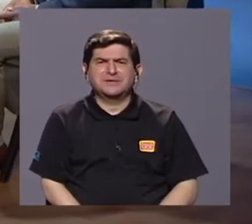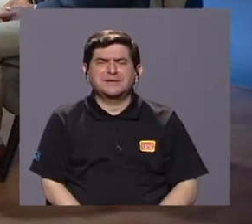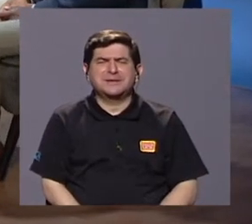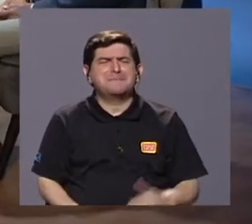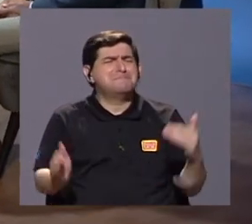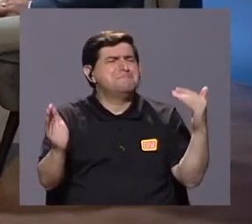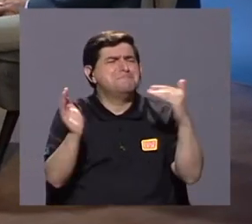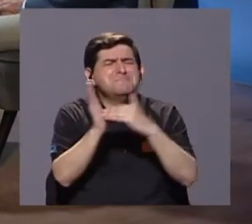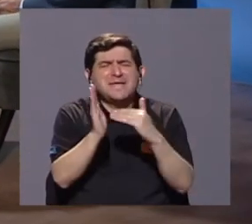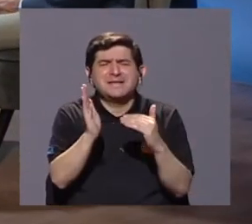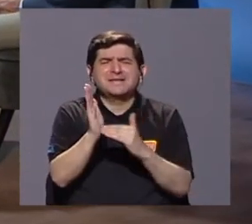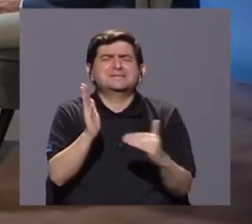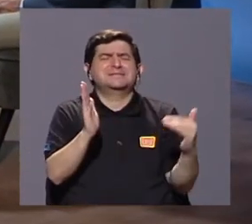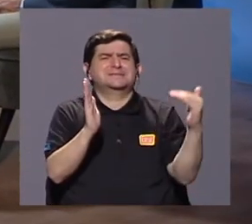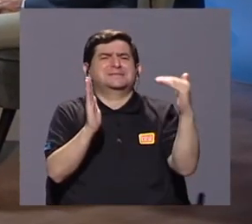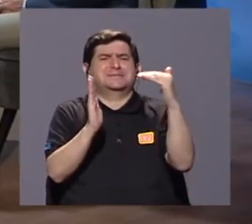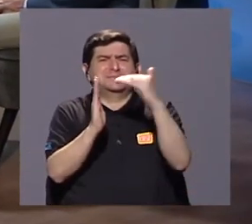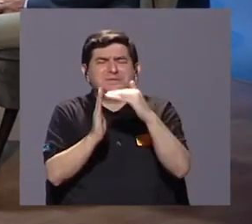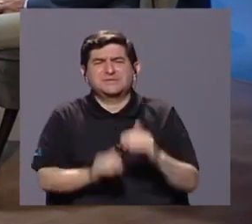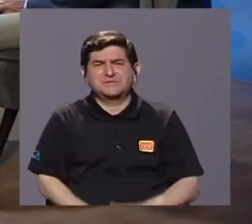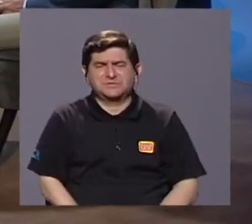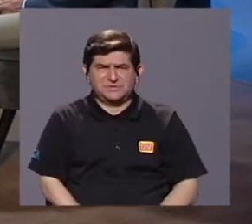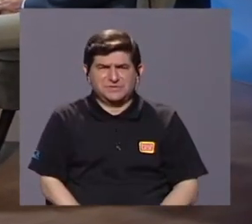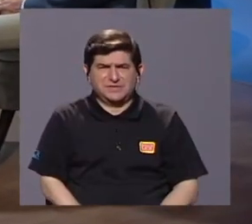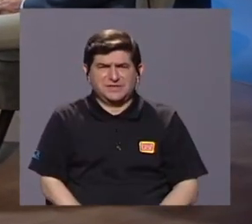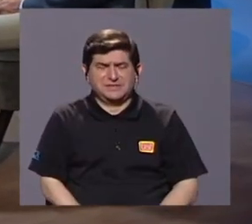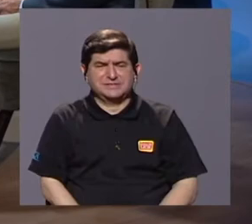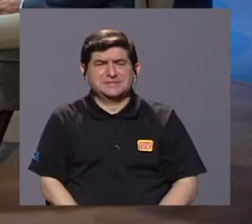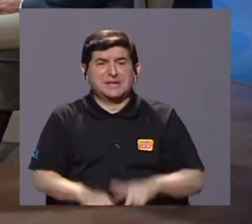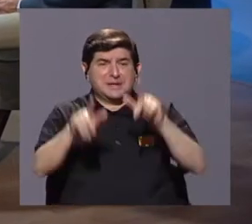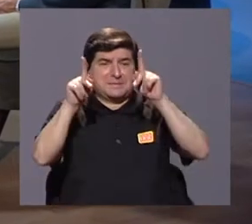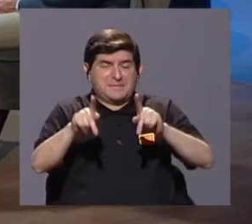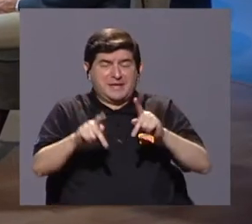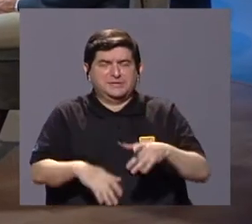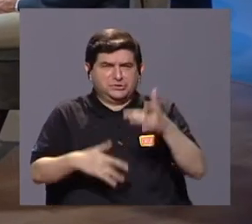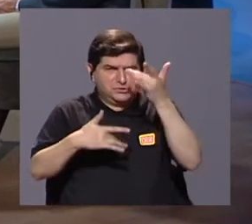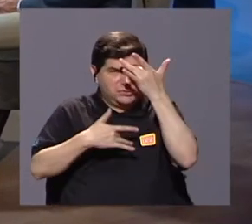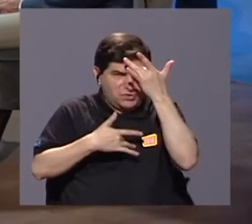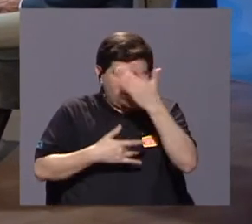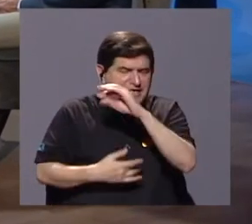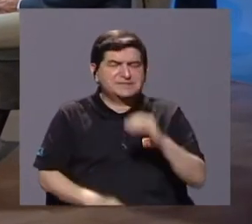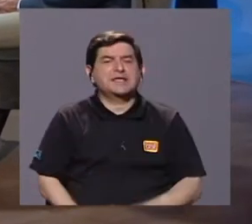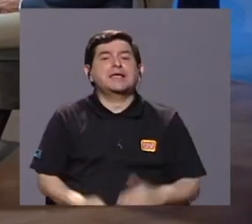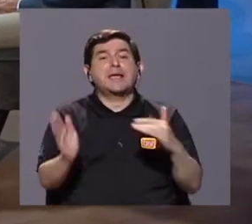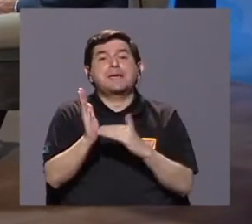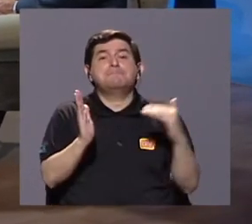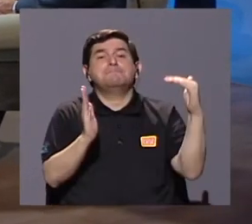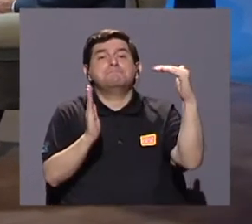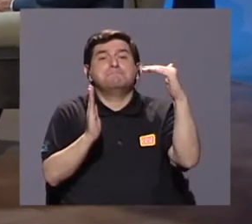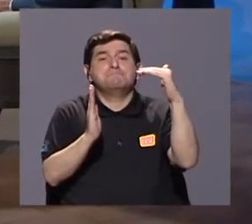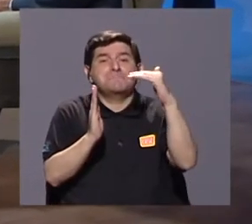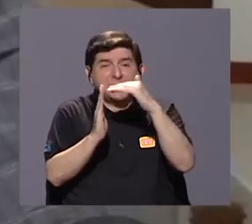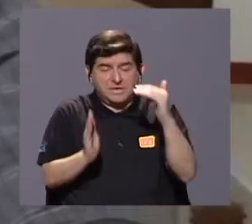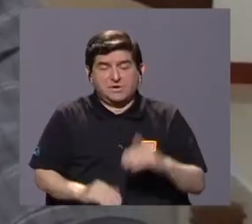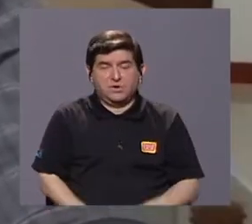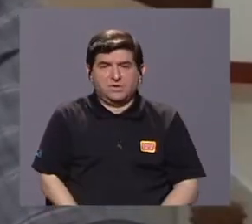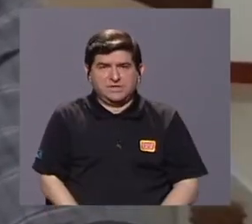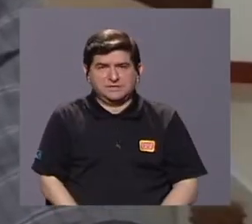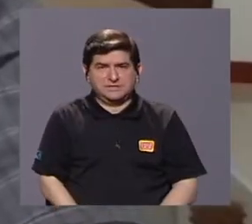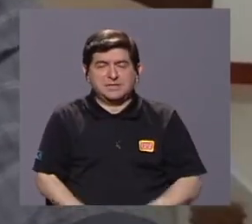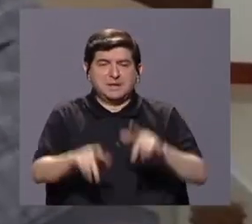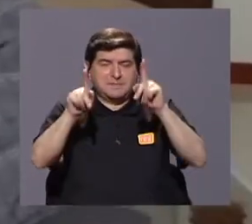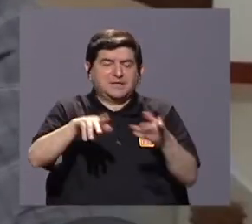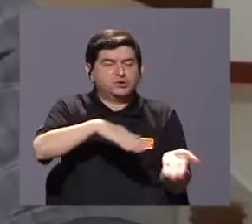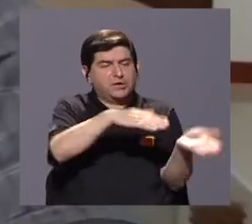miles de millones, decenas de miles de millones los infectados y por miles de millones, por millones